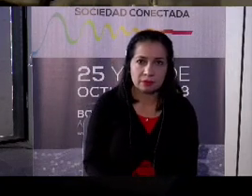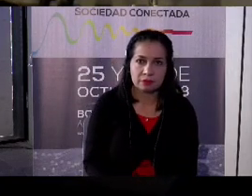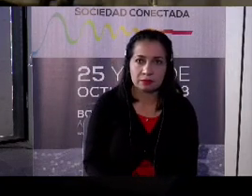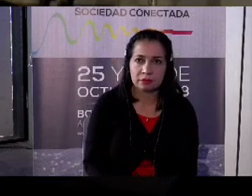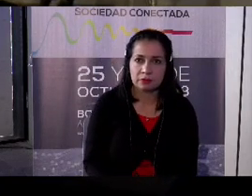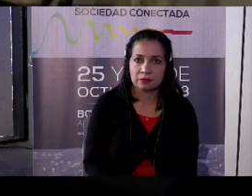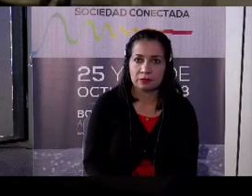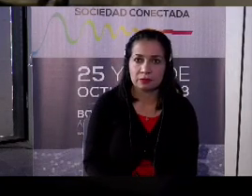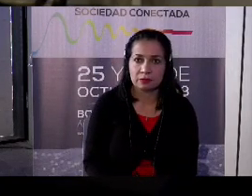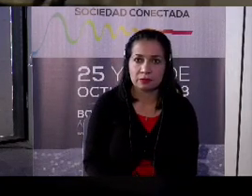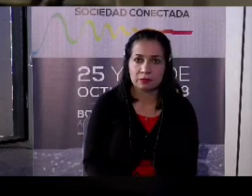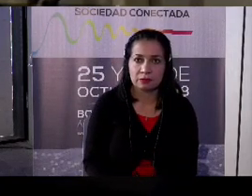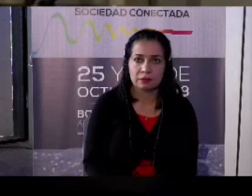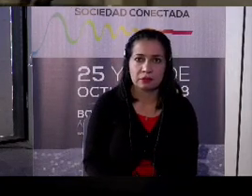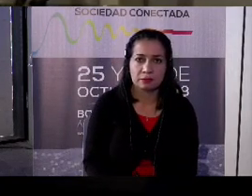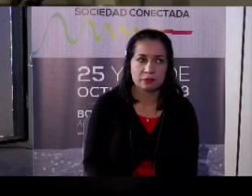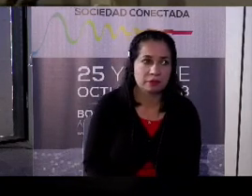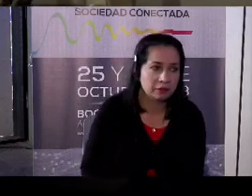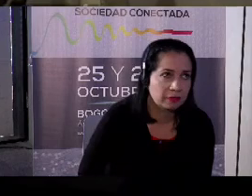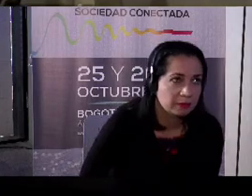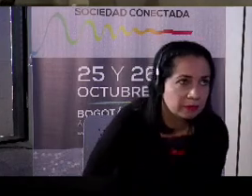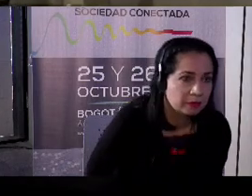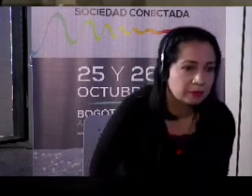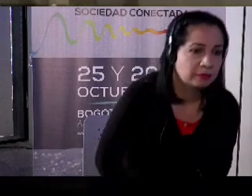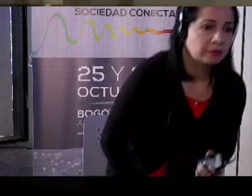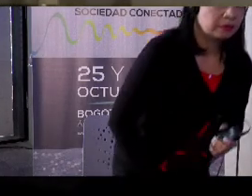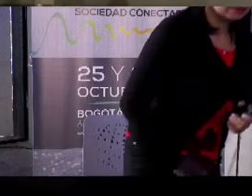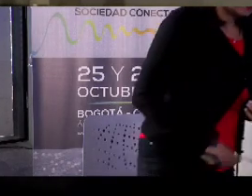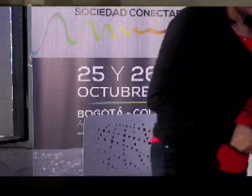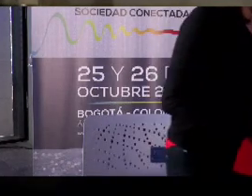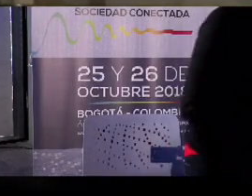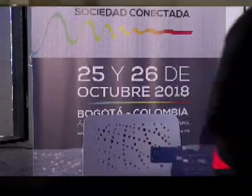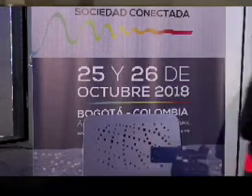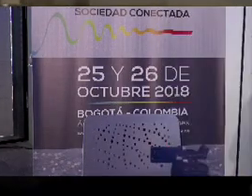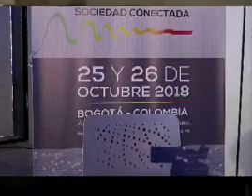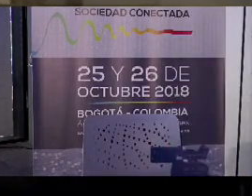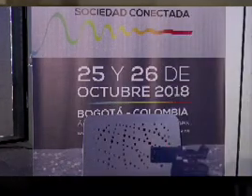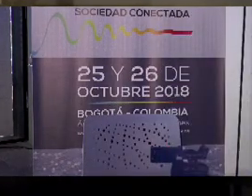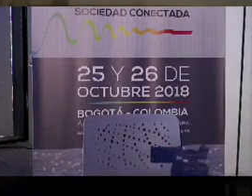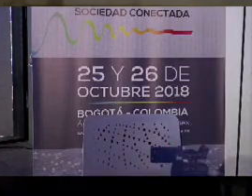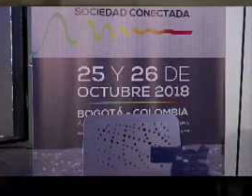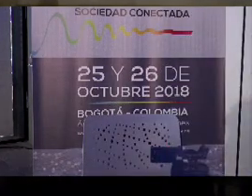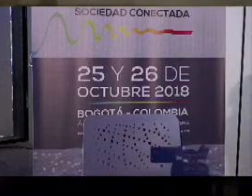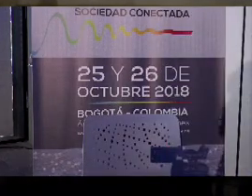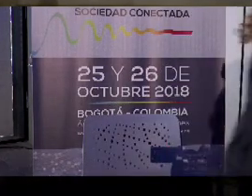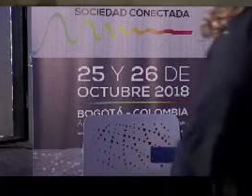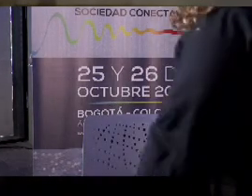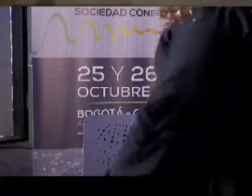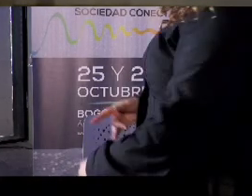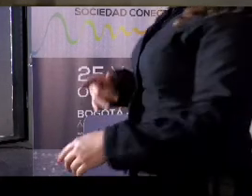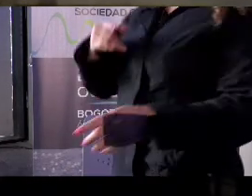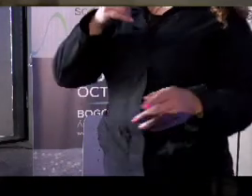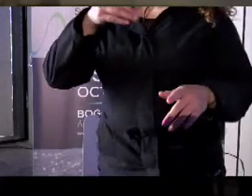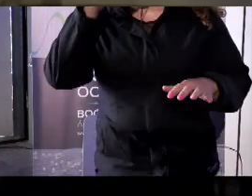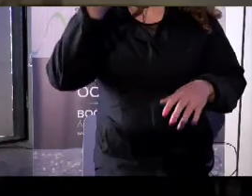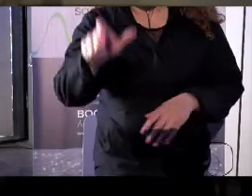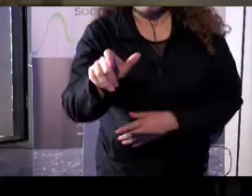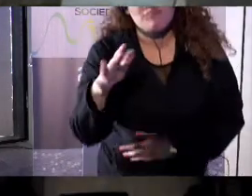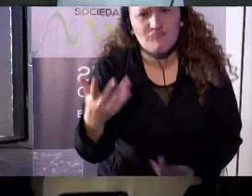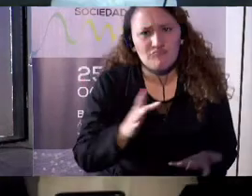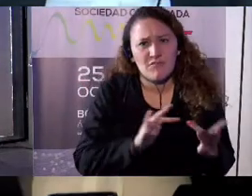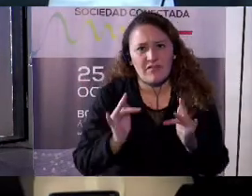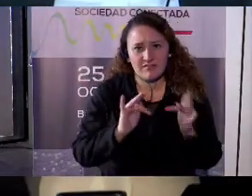atención puesto que usted es una persona de red Y esta es una conferencia sobre espectro Qué puede decir usted